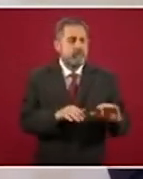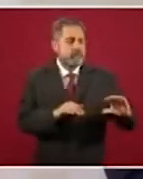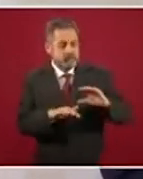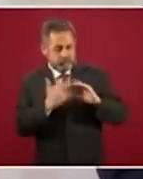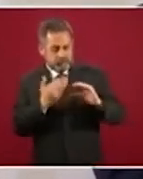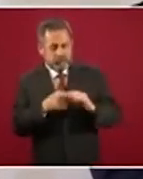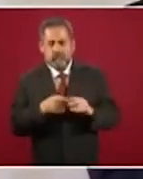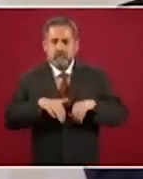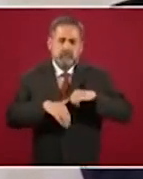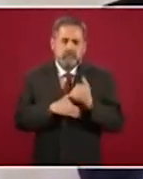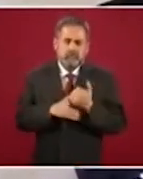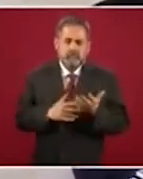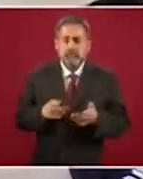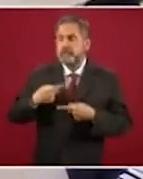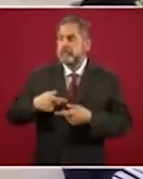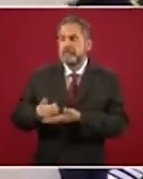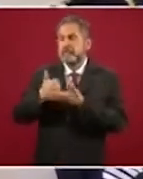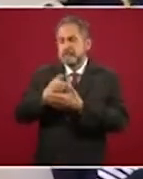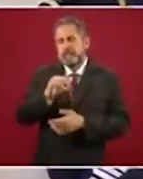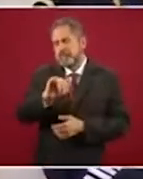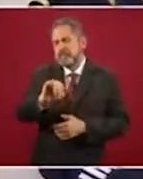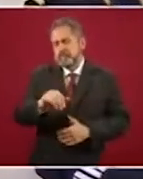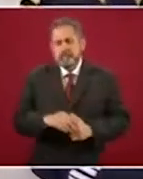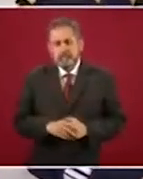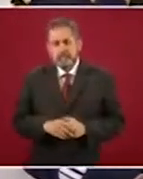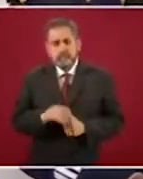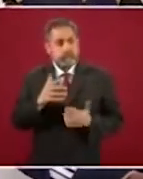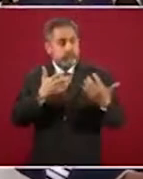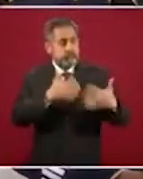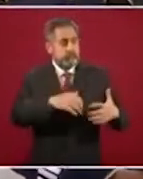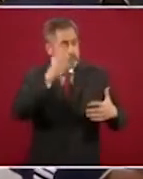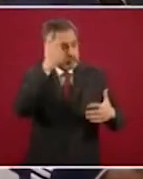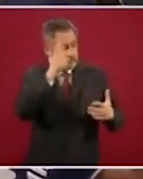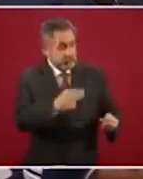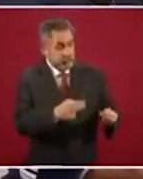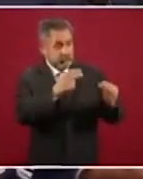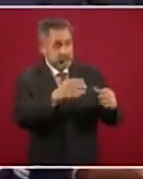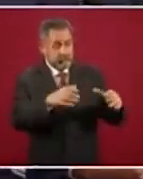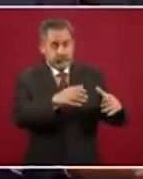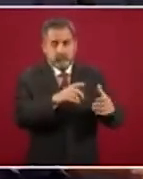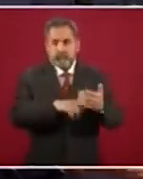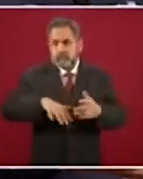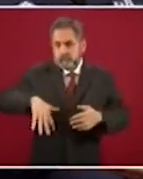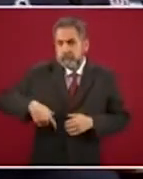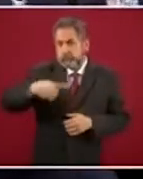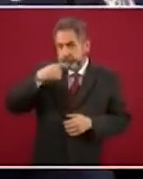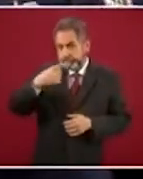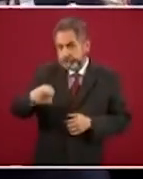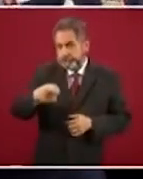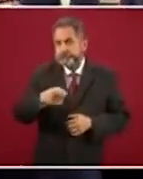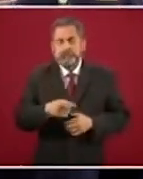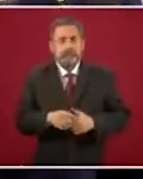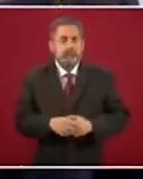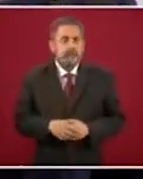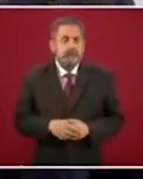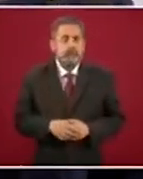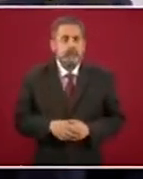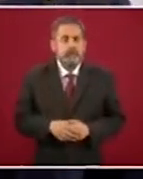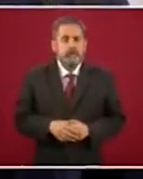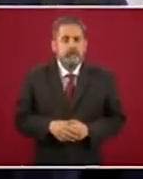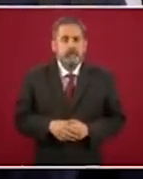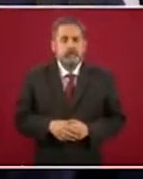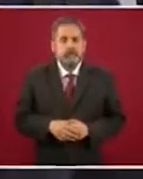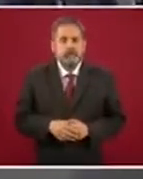gente va a ayudar y los empresarios les comentaba yo esté